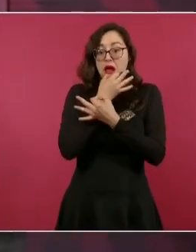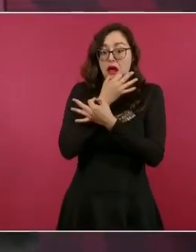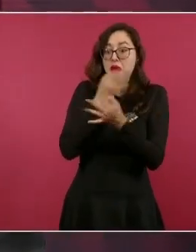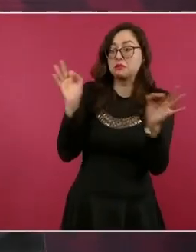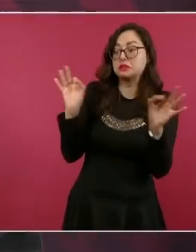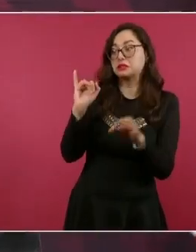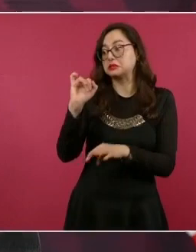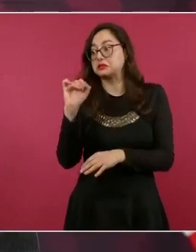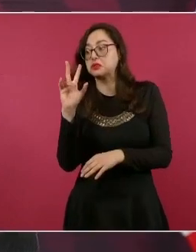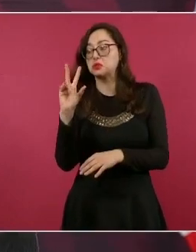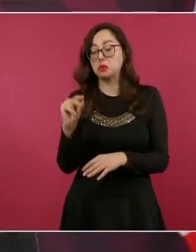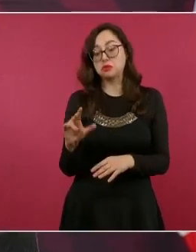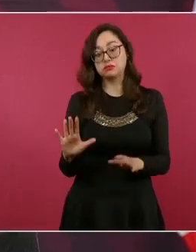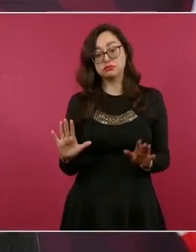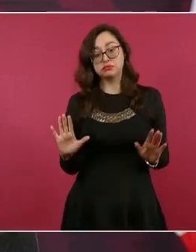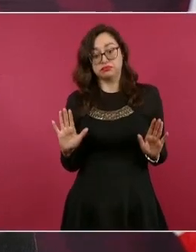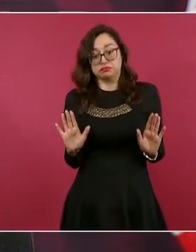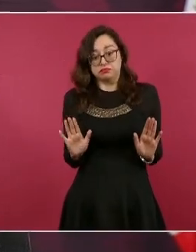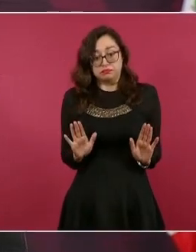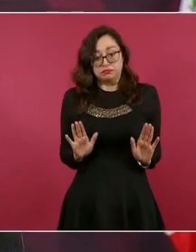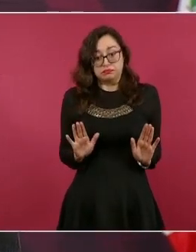Canadá